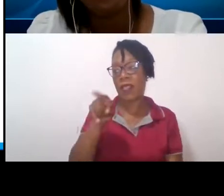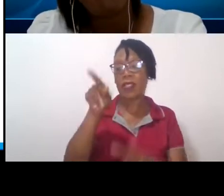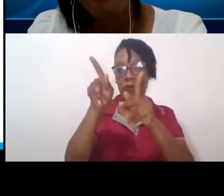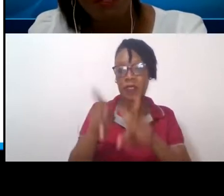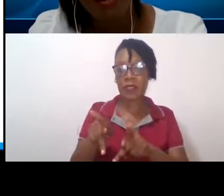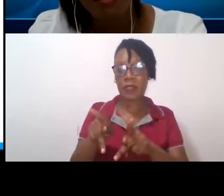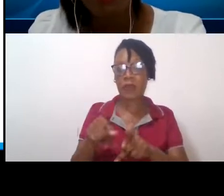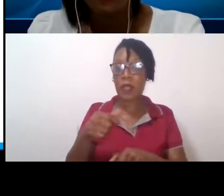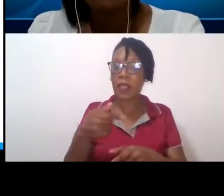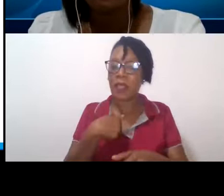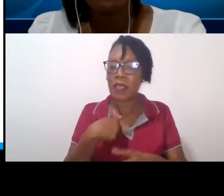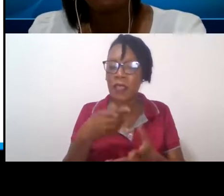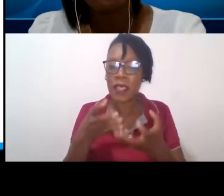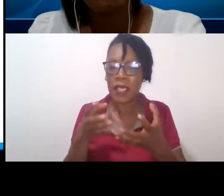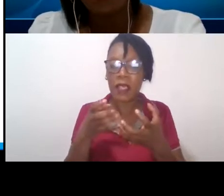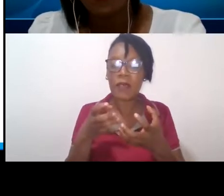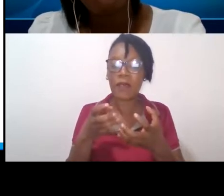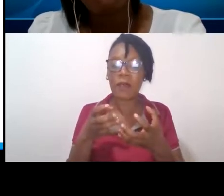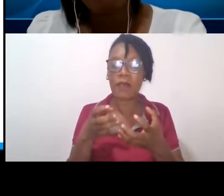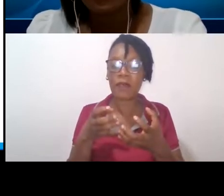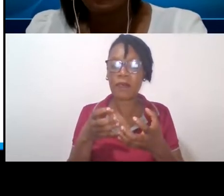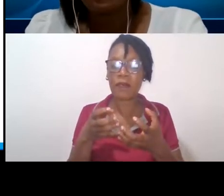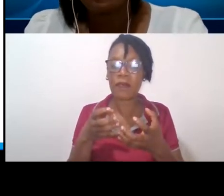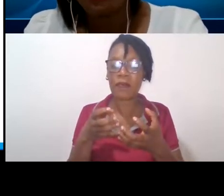ellos puedan adaptarse, es que ellos puedan,